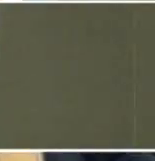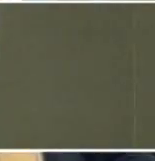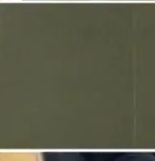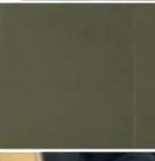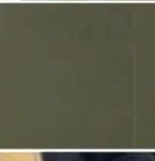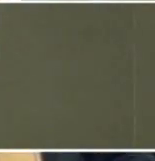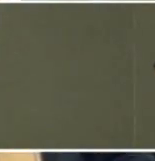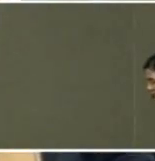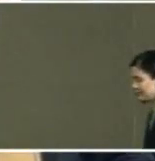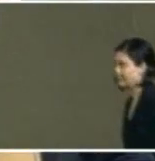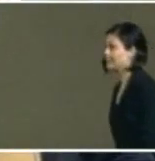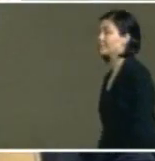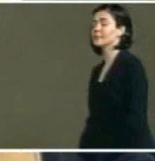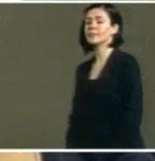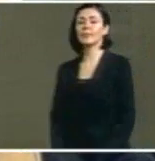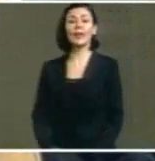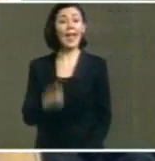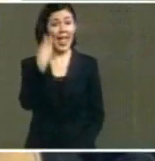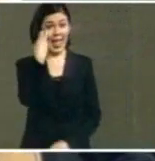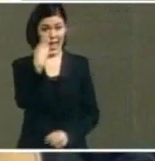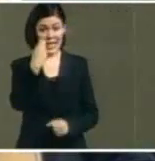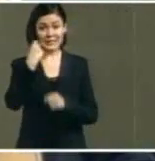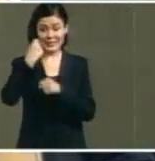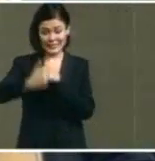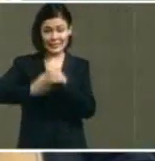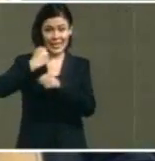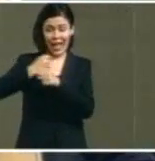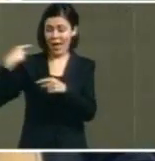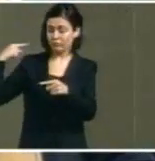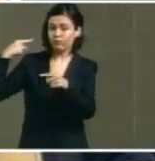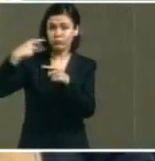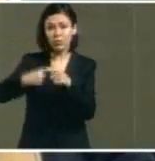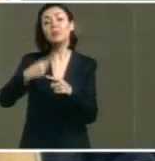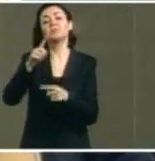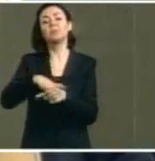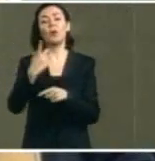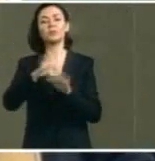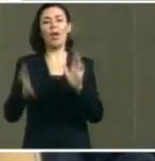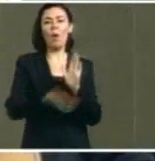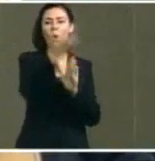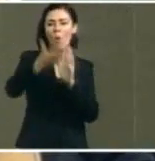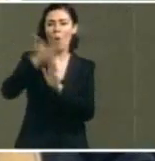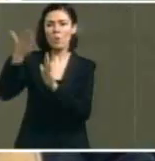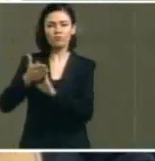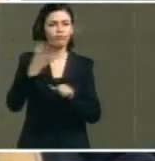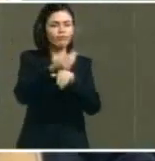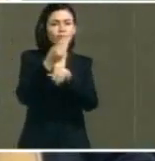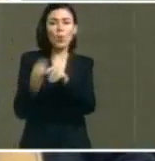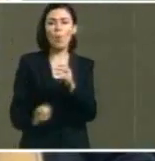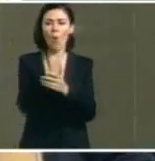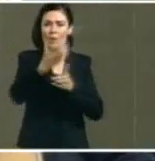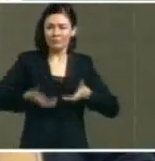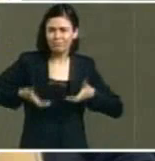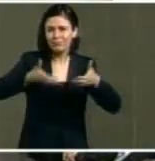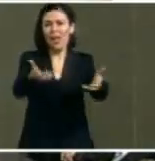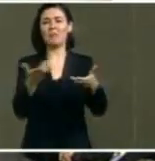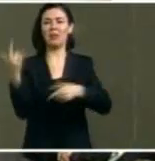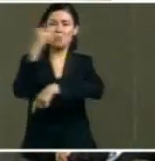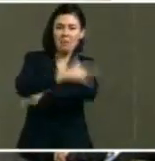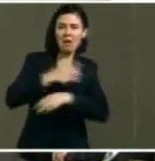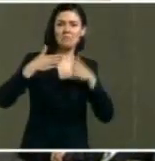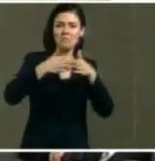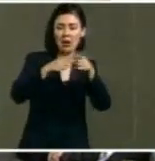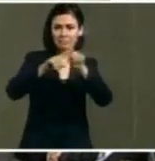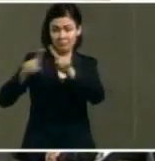hoy ya este es el sexenio en el que más se ha invertido en infraestructura en el país que se tenga